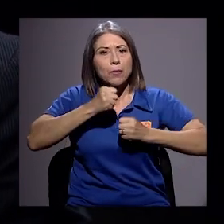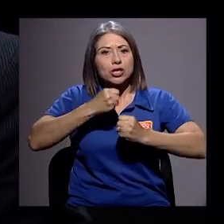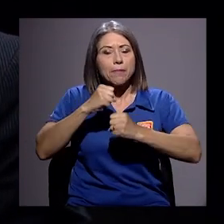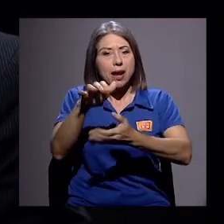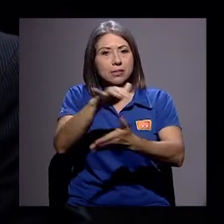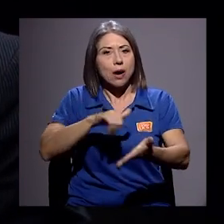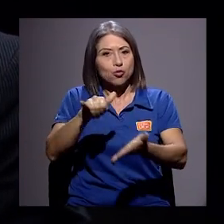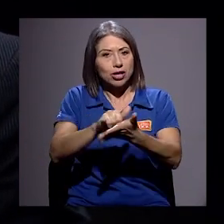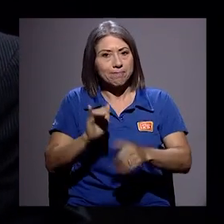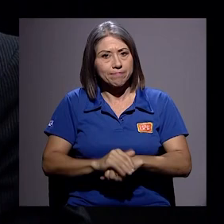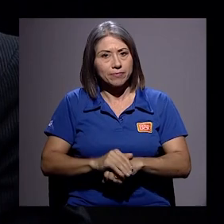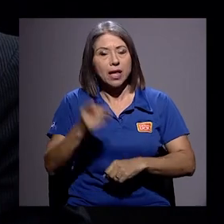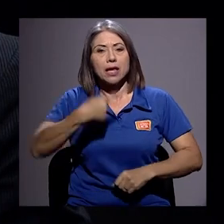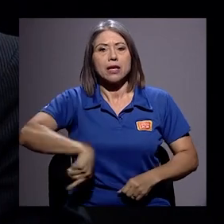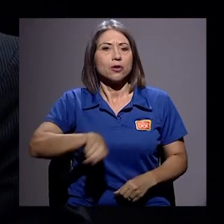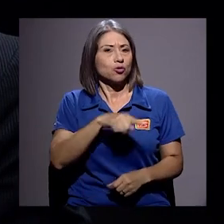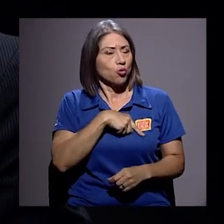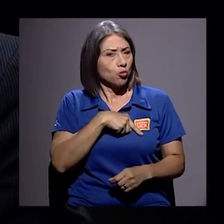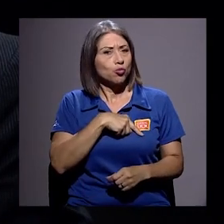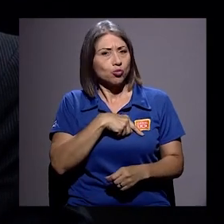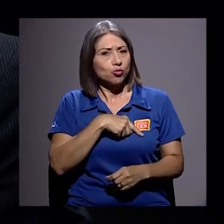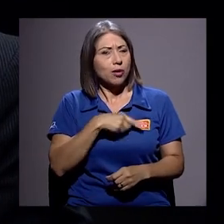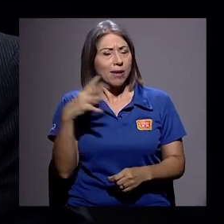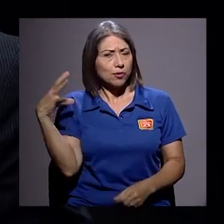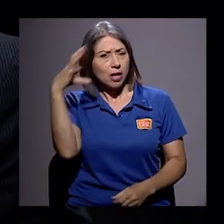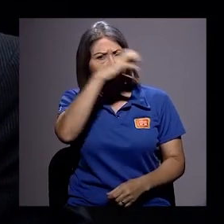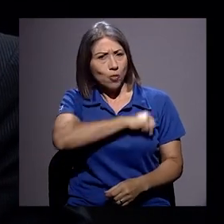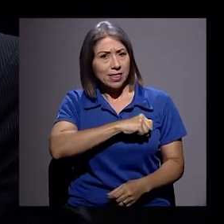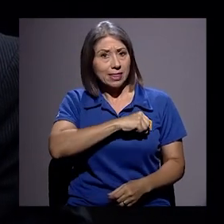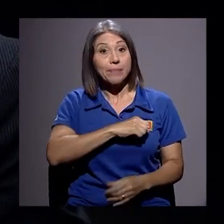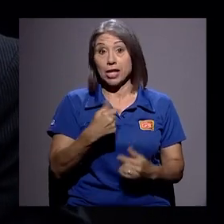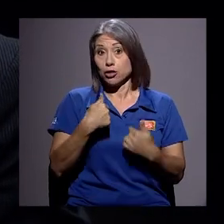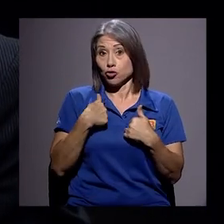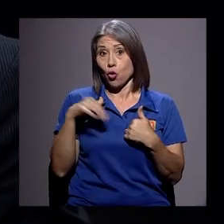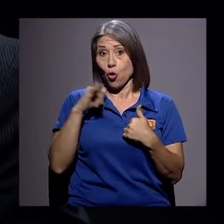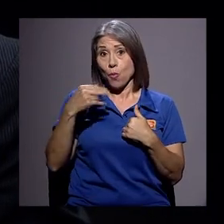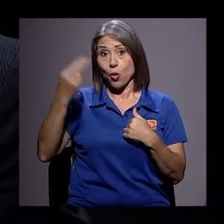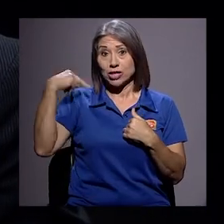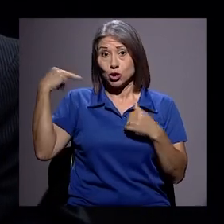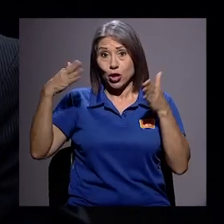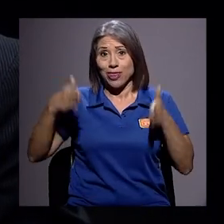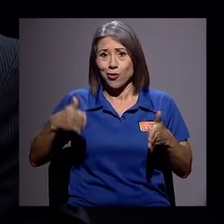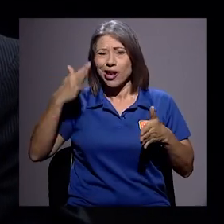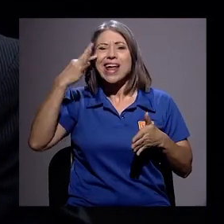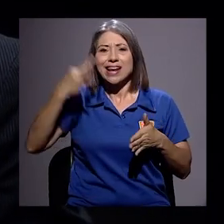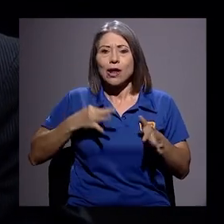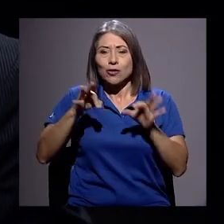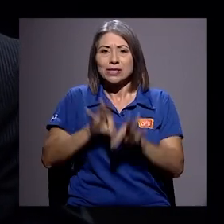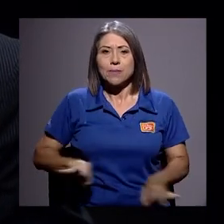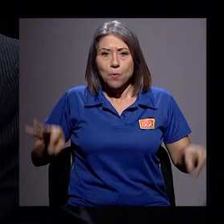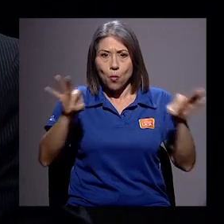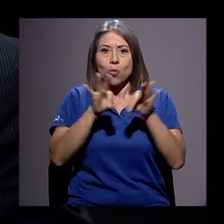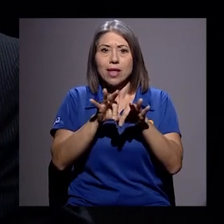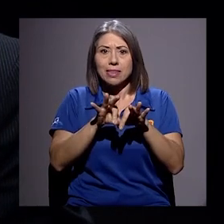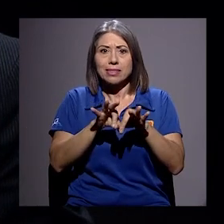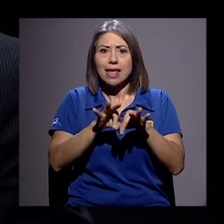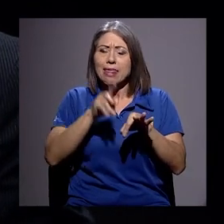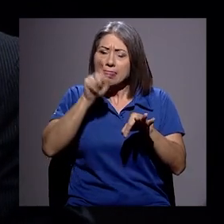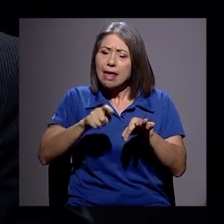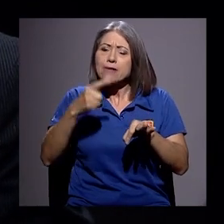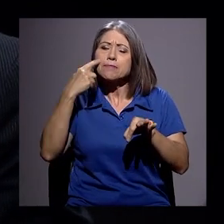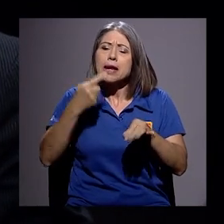y nos hemos dado cuenta que hay que llegar y yo como historiador creo que es importante eso también a la raíz del problema